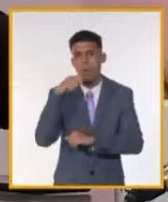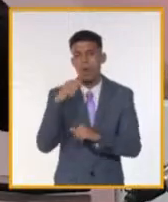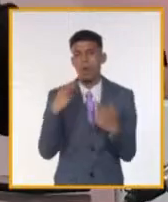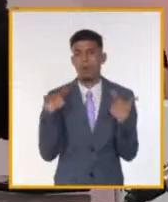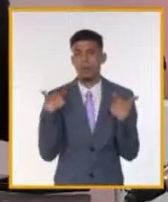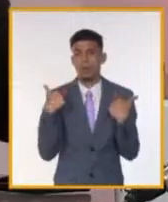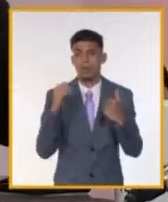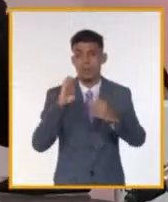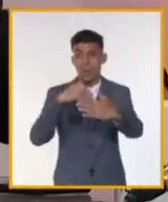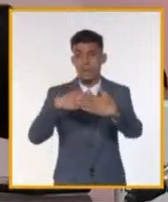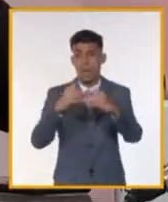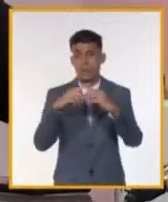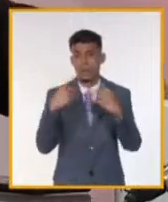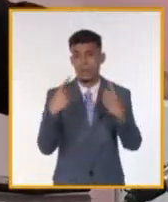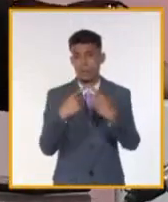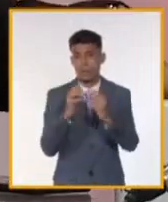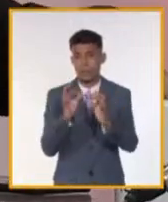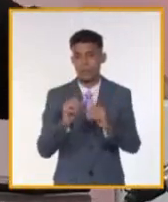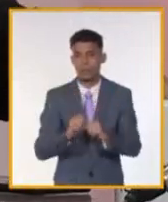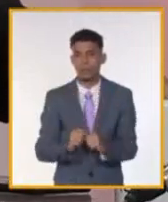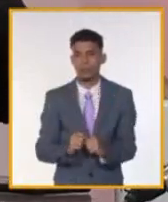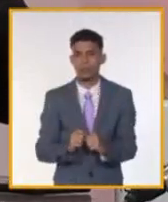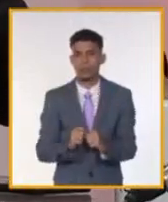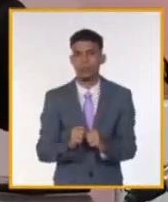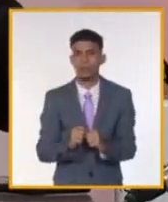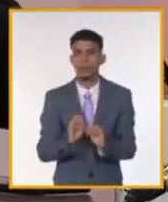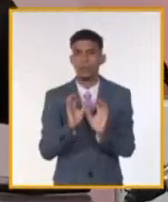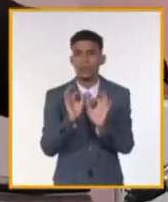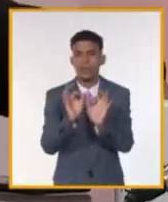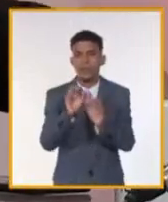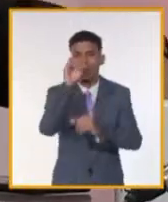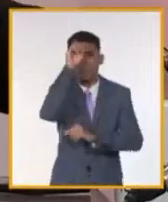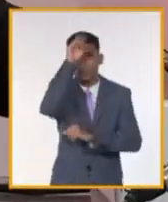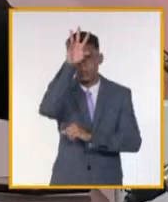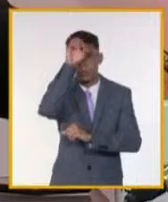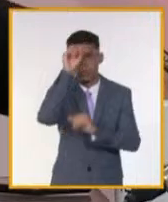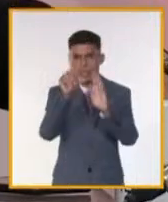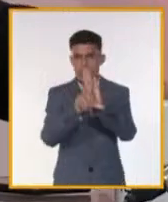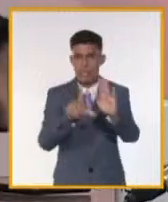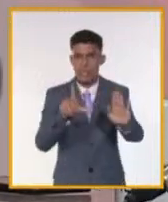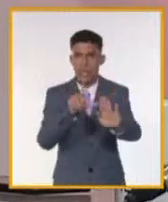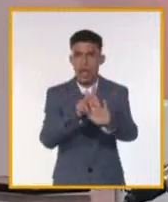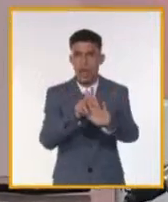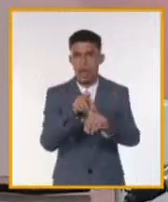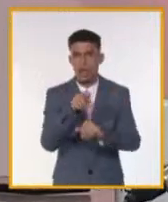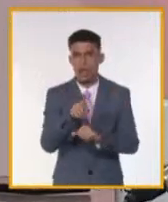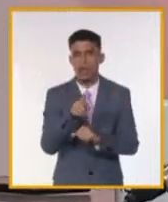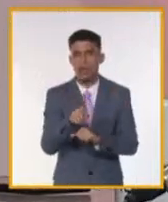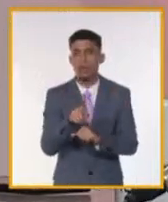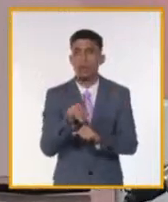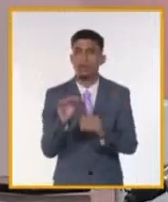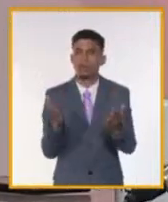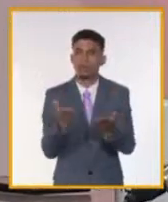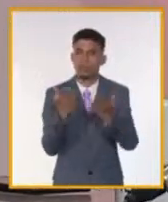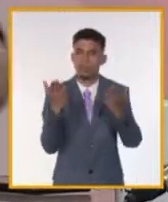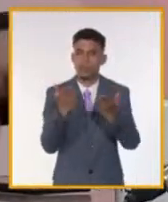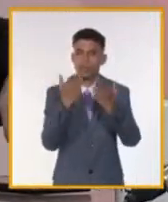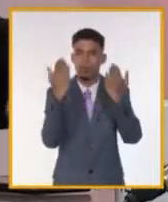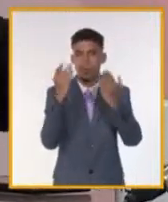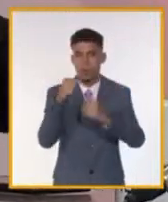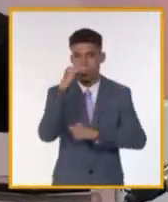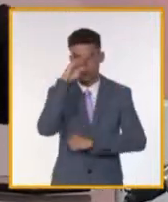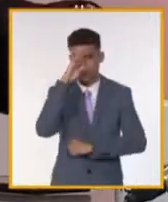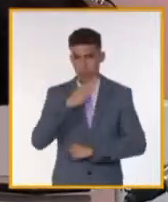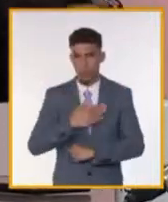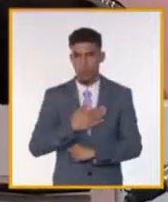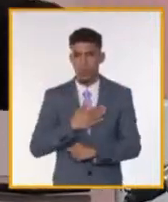La minería ilegal, como uno de los elementos, pudiéramos decir, de reto para el desarrollo minero del país, por un lado. Por el